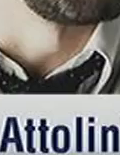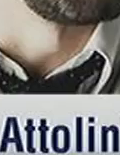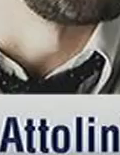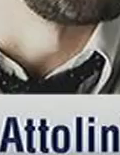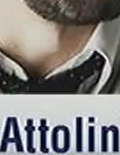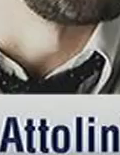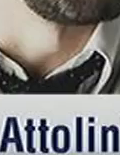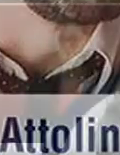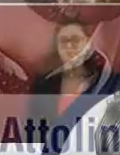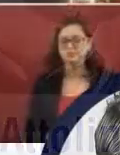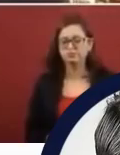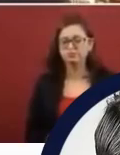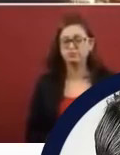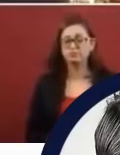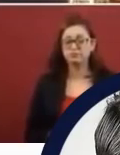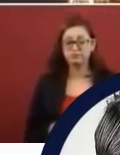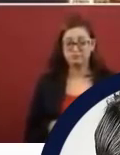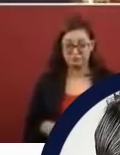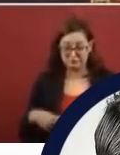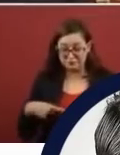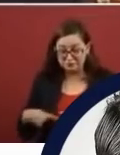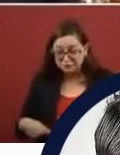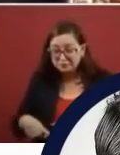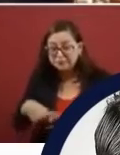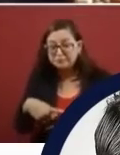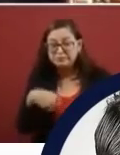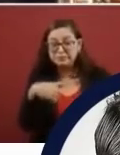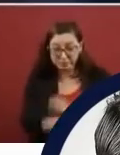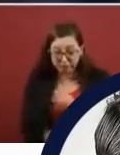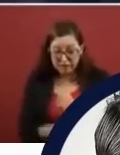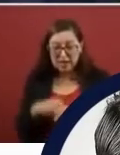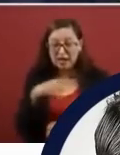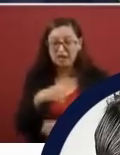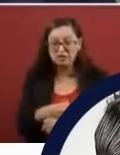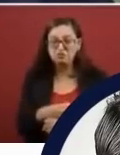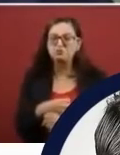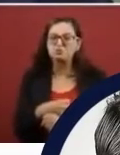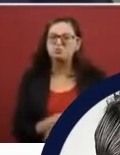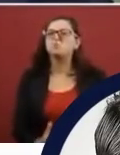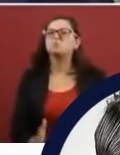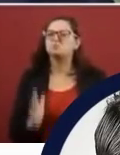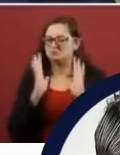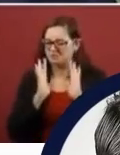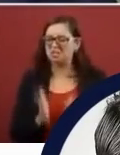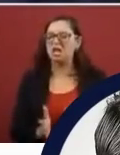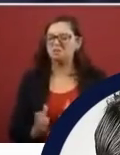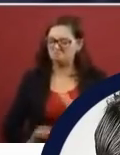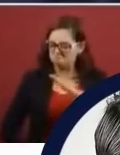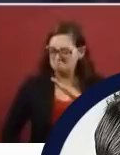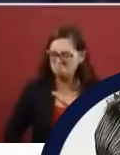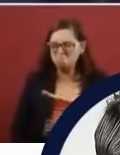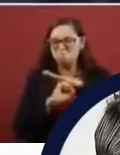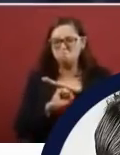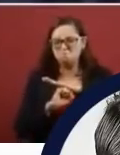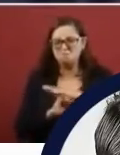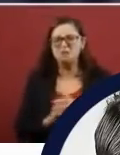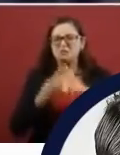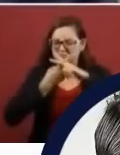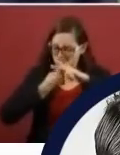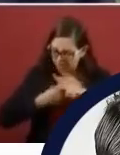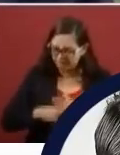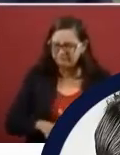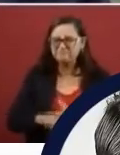rumbo en tanto hay una persona que después de 30 años de un consenso alrededor de modelos económicos,